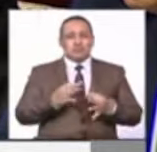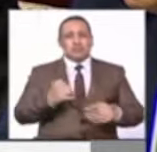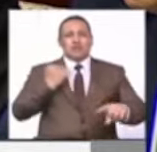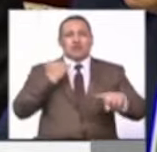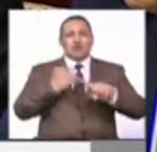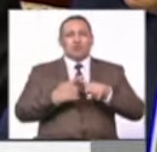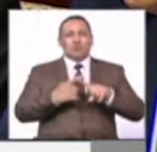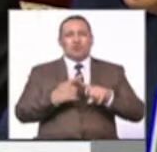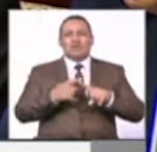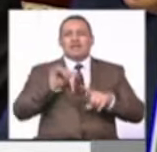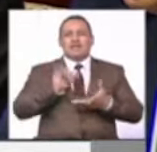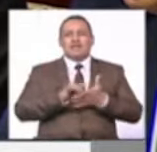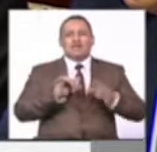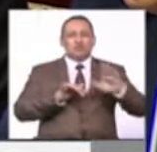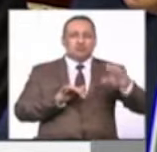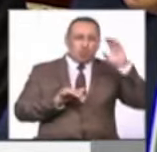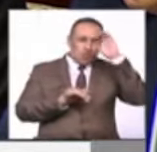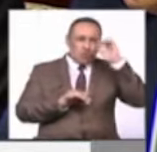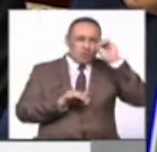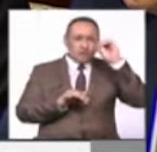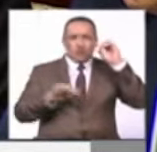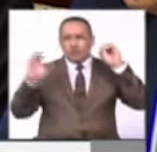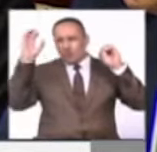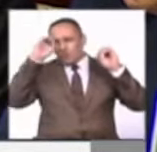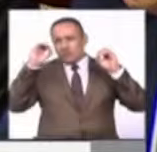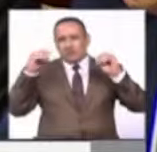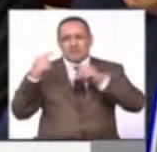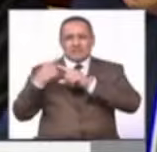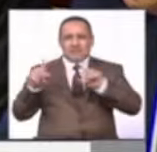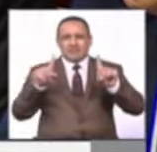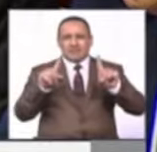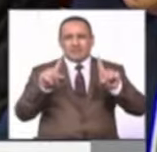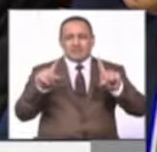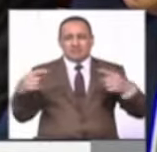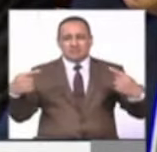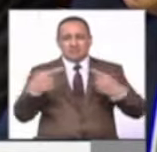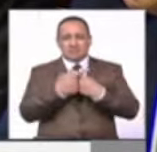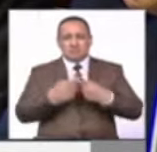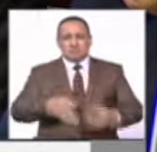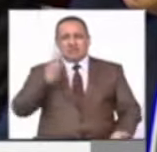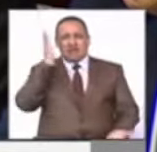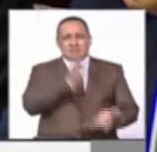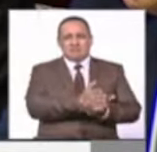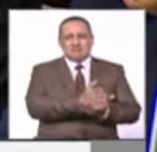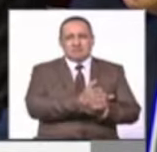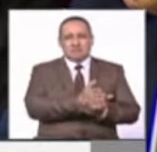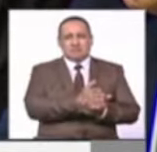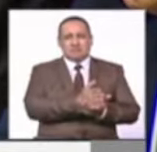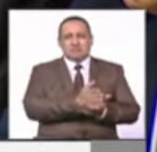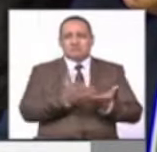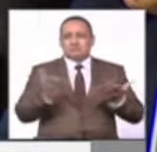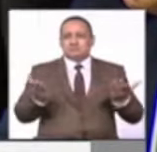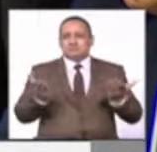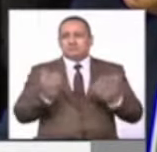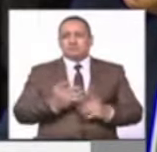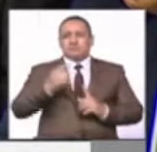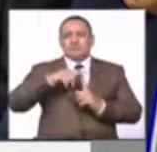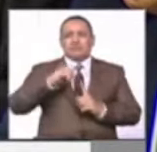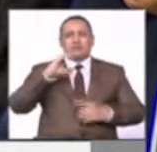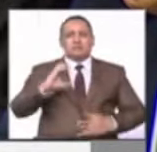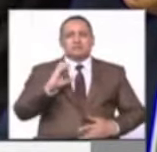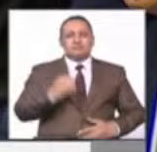discrepar con su criterio interpretativo el tribunal constitucional al